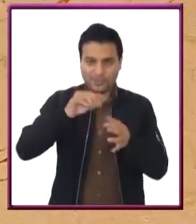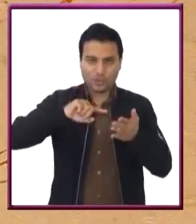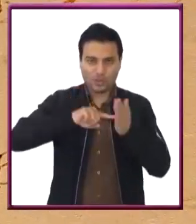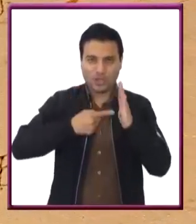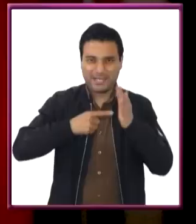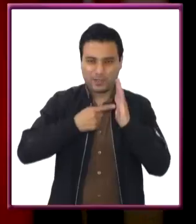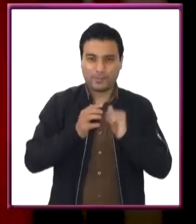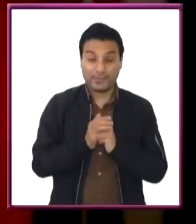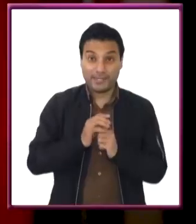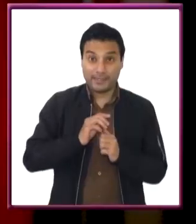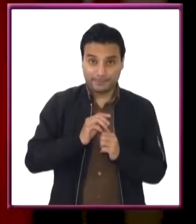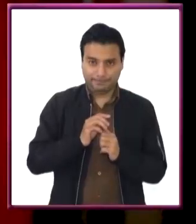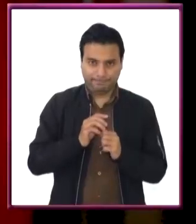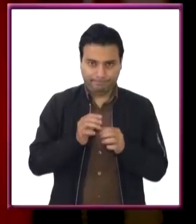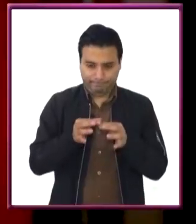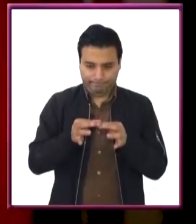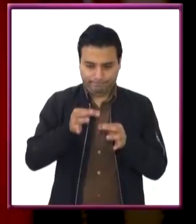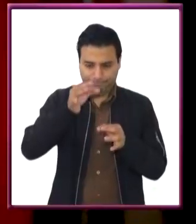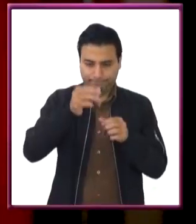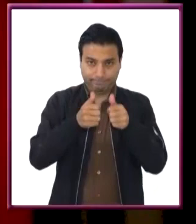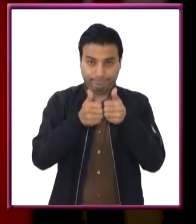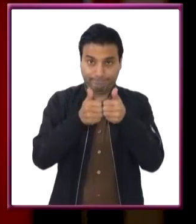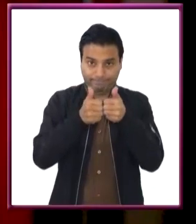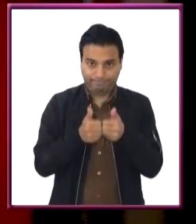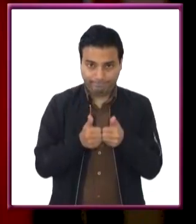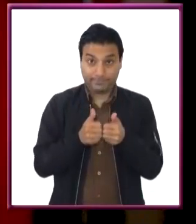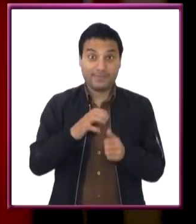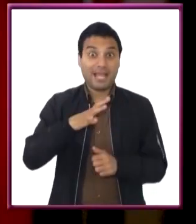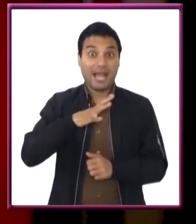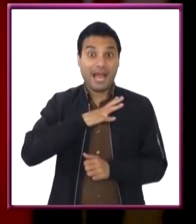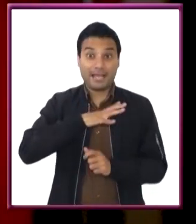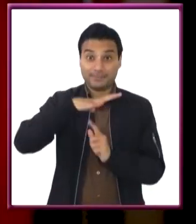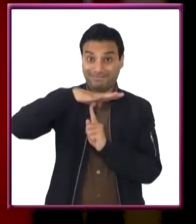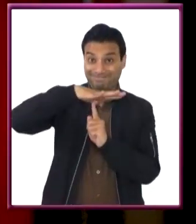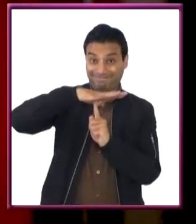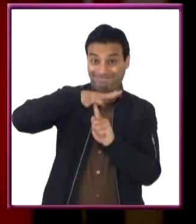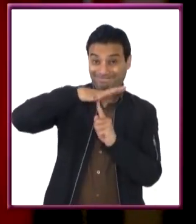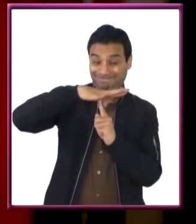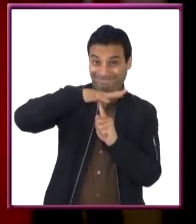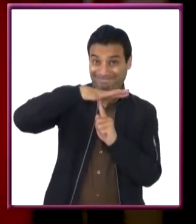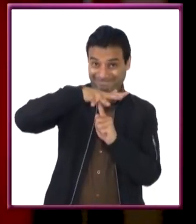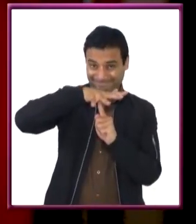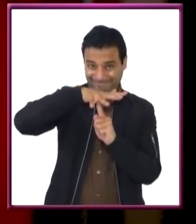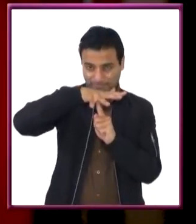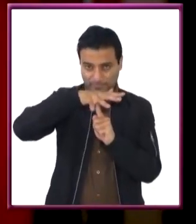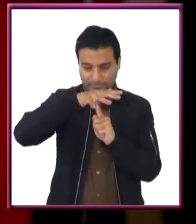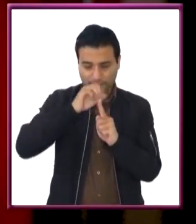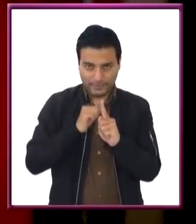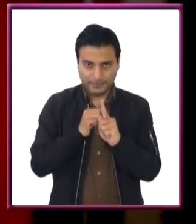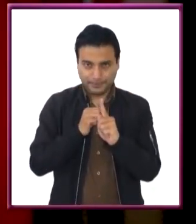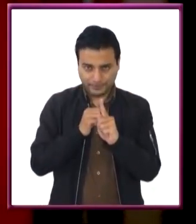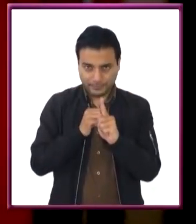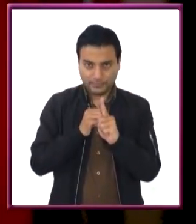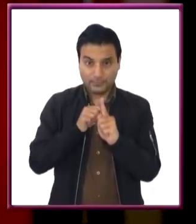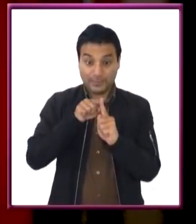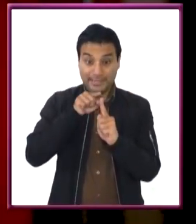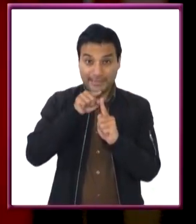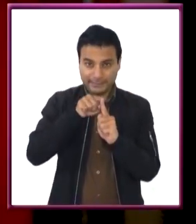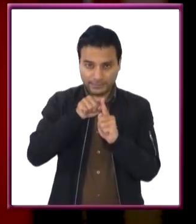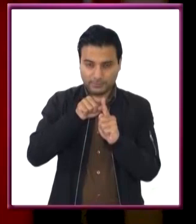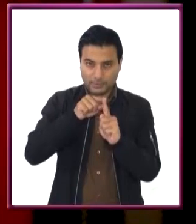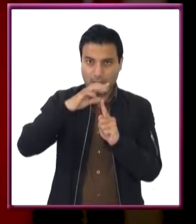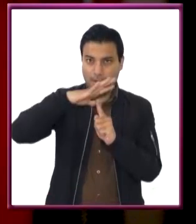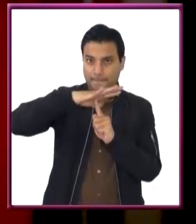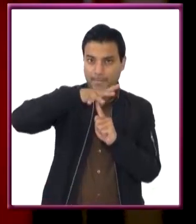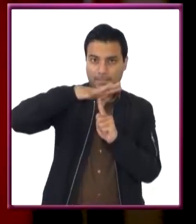girar y tener las hélices una cierta geometría, es como si siempre estuviera